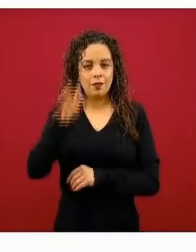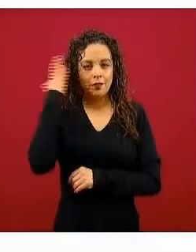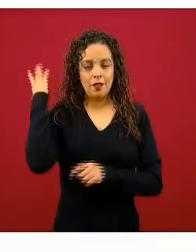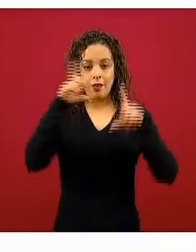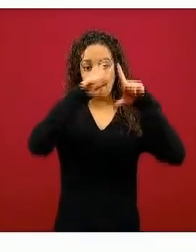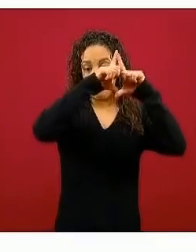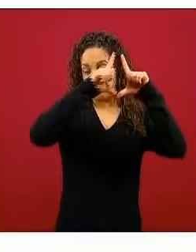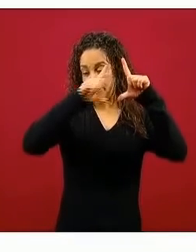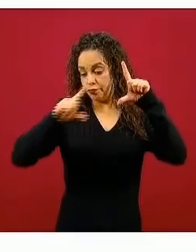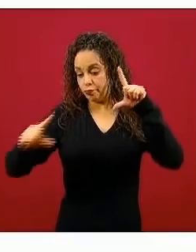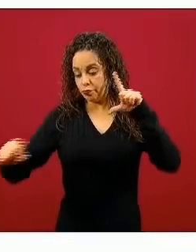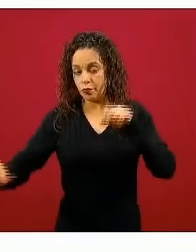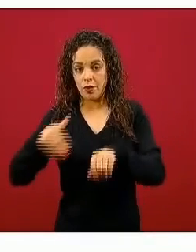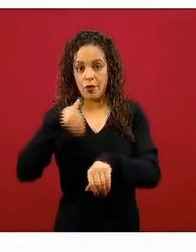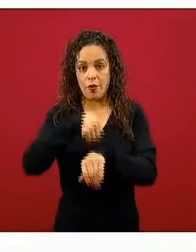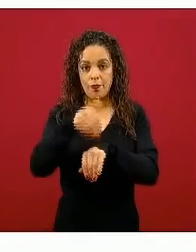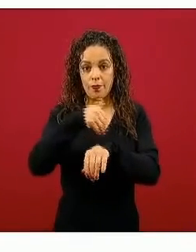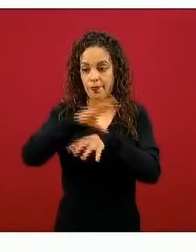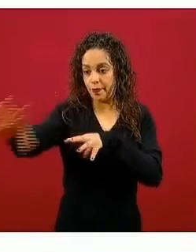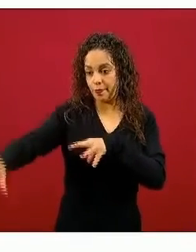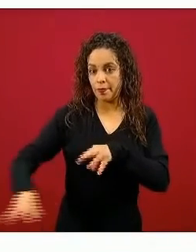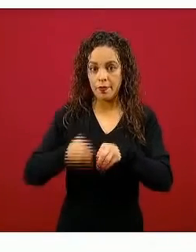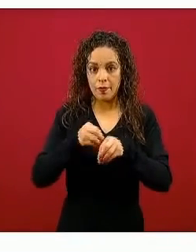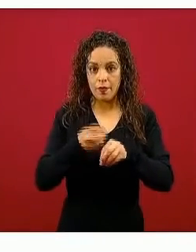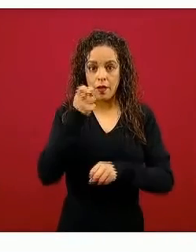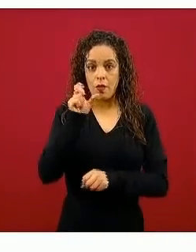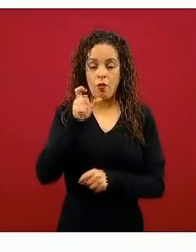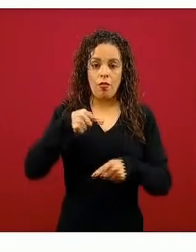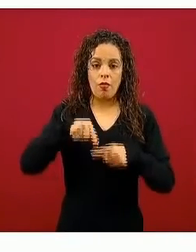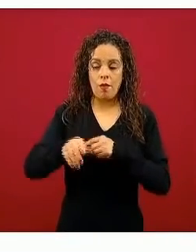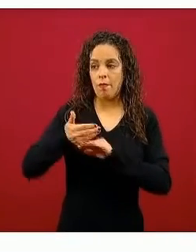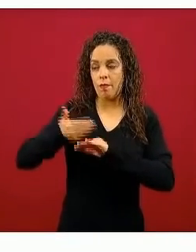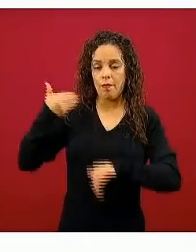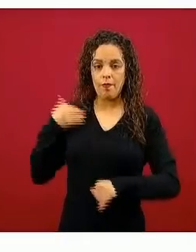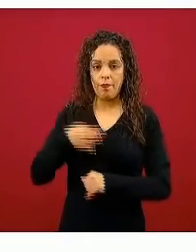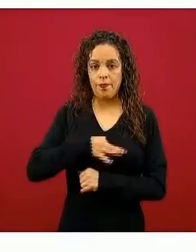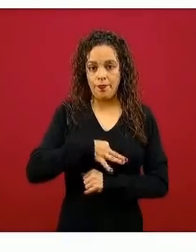de carga acumulada de casos confirmados desde el inicio de la epidemia, en cada